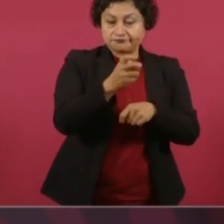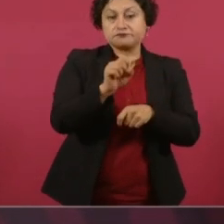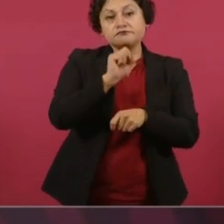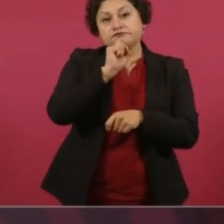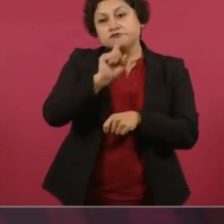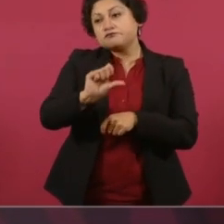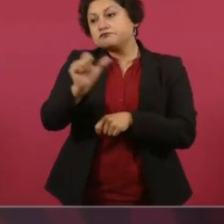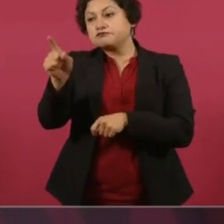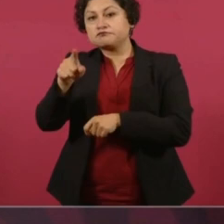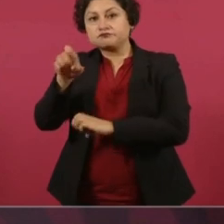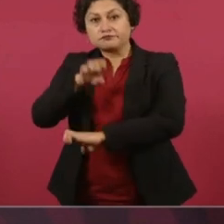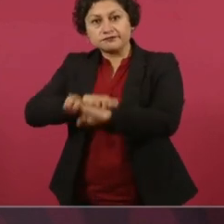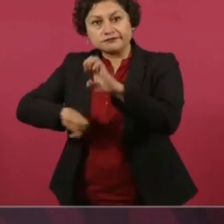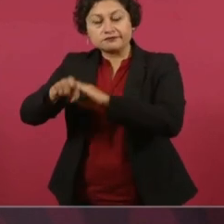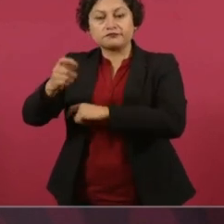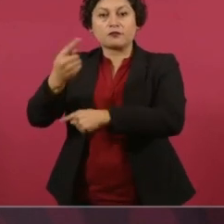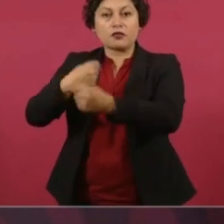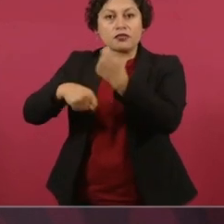que ayudan